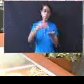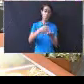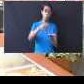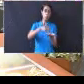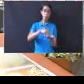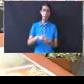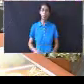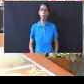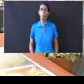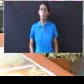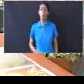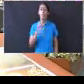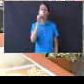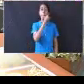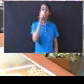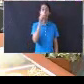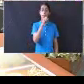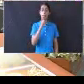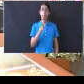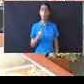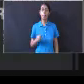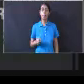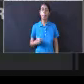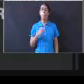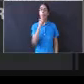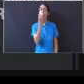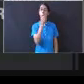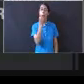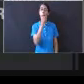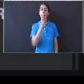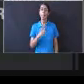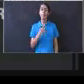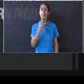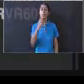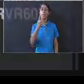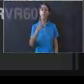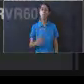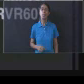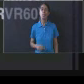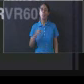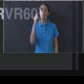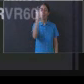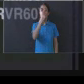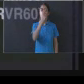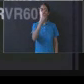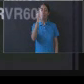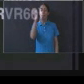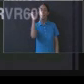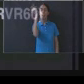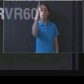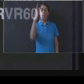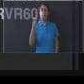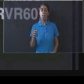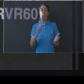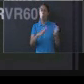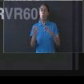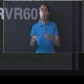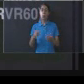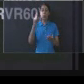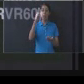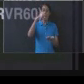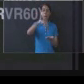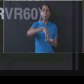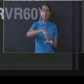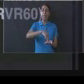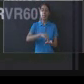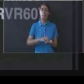Y cantaban las mujeres y danzaban y hacían Saúl hirió a sus miles y David a sus diez miles. ¿Sabe qué otro problema? Era que se ponía... Le afectaba eso. Le